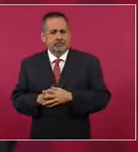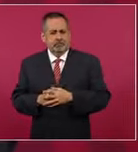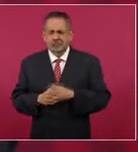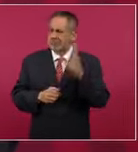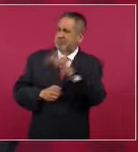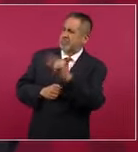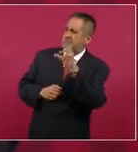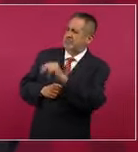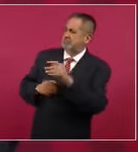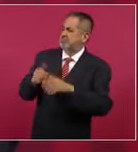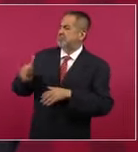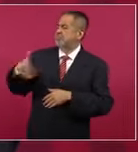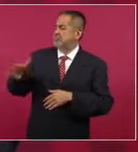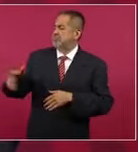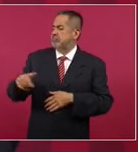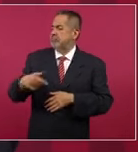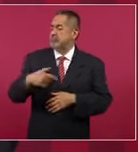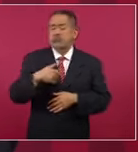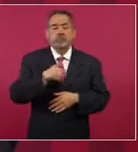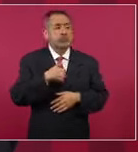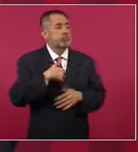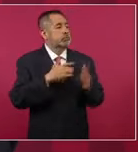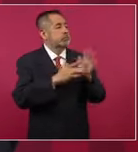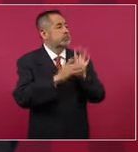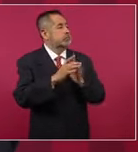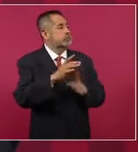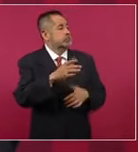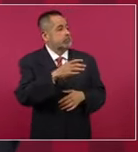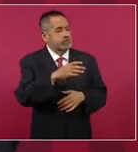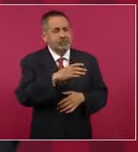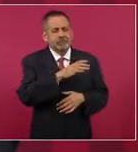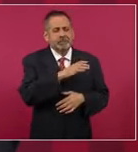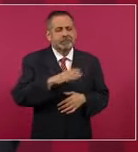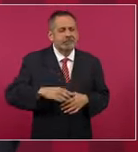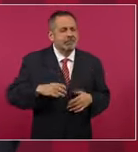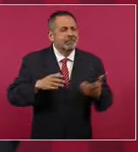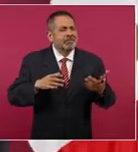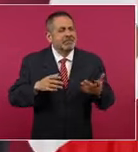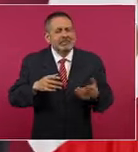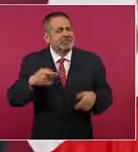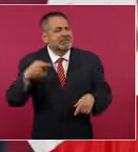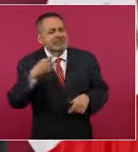cristianos? Son unos reverendos hipócritas.